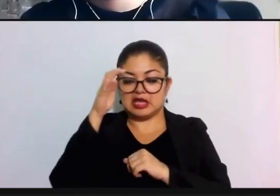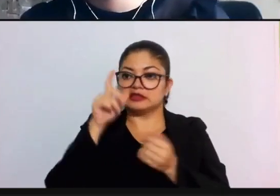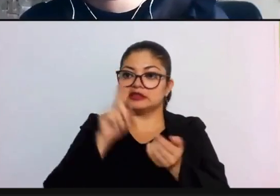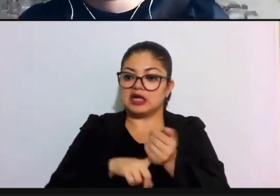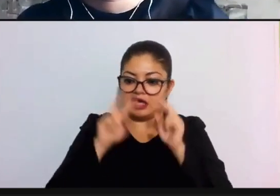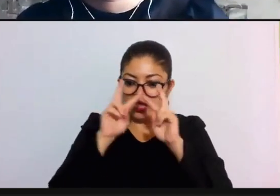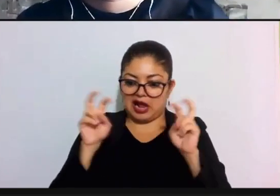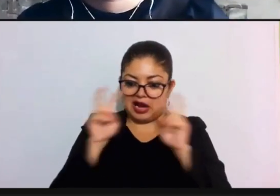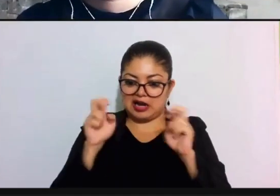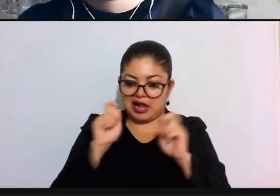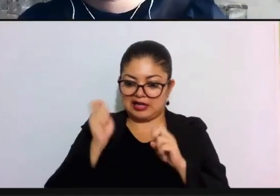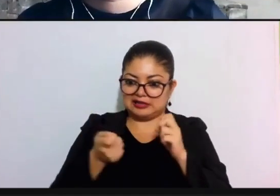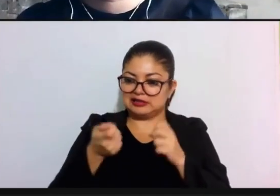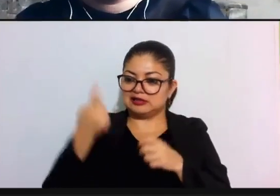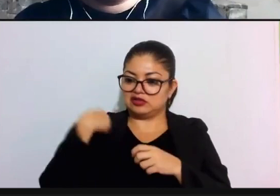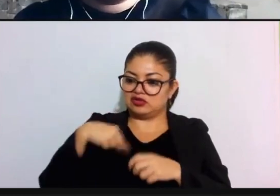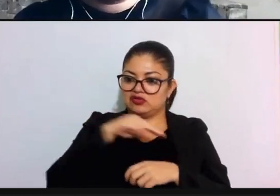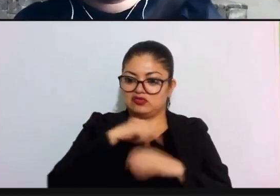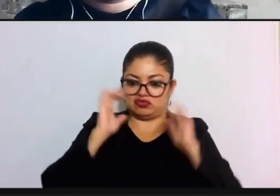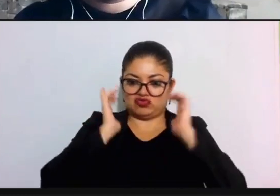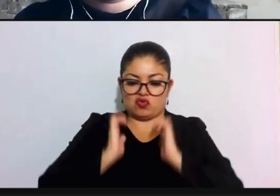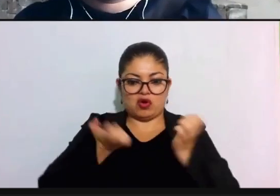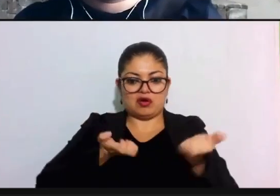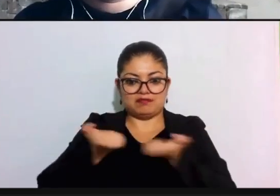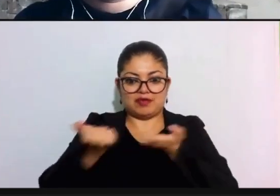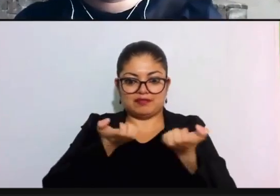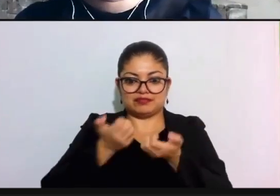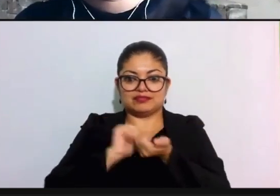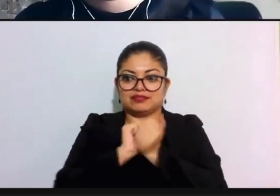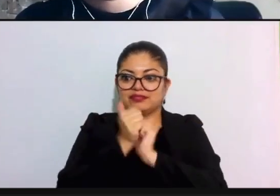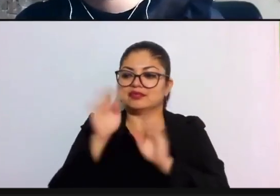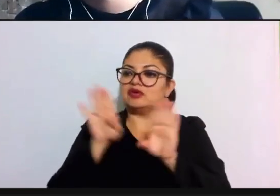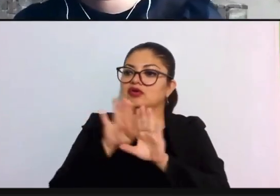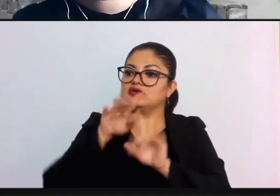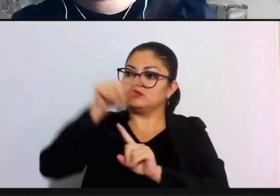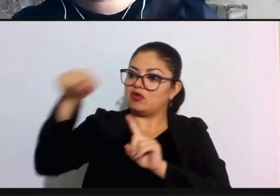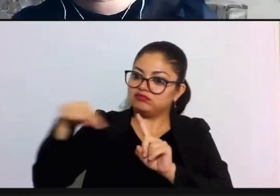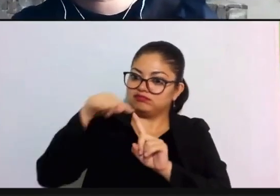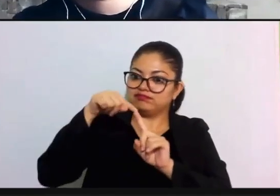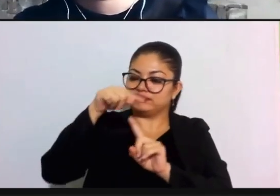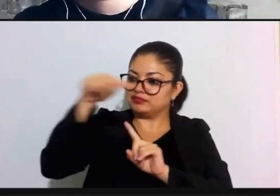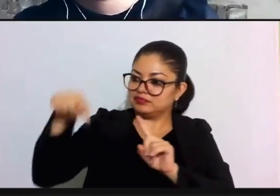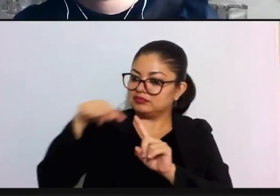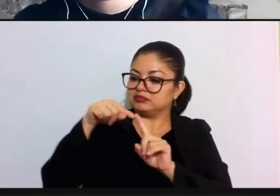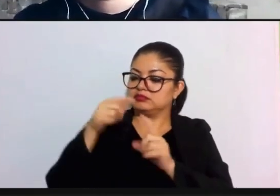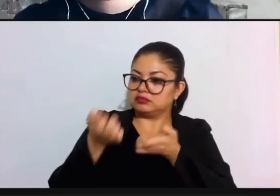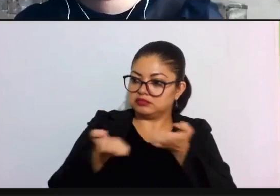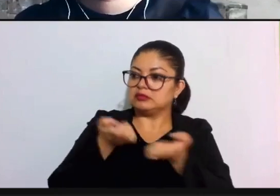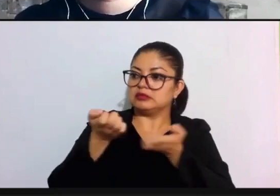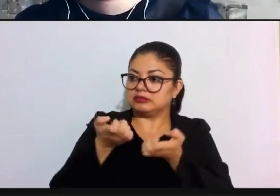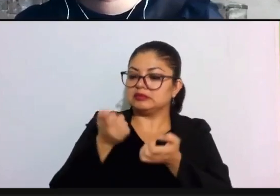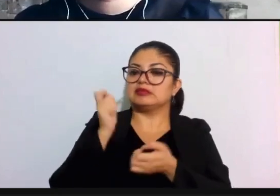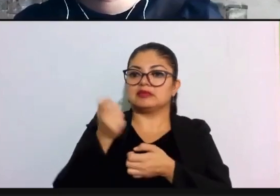círculo virtuoso entre cómo al realizar actividad física ya vimos que es mejor el atletismo, que es